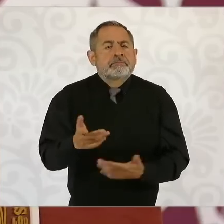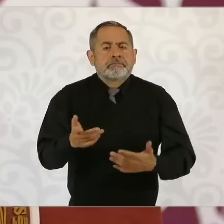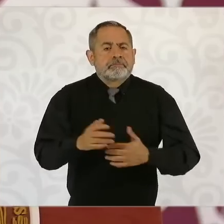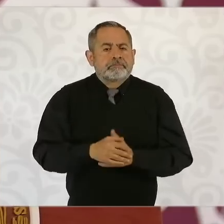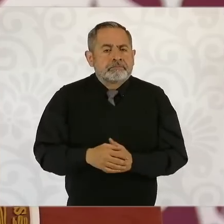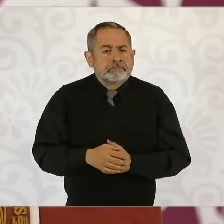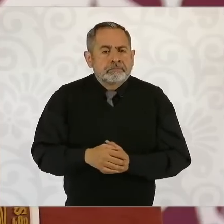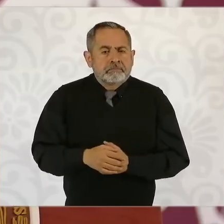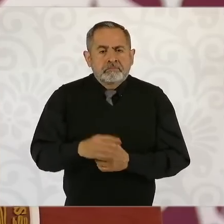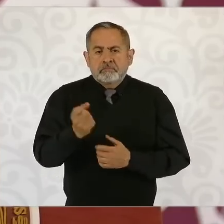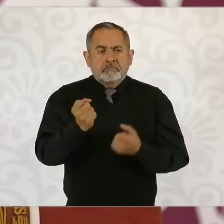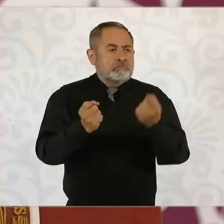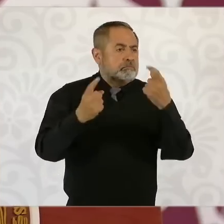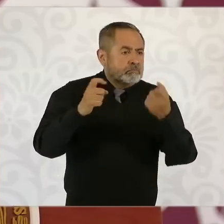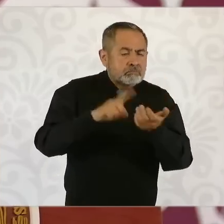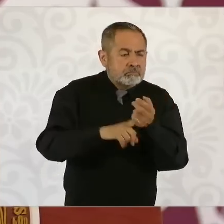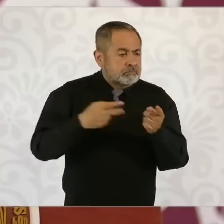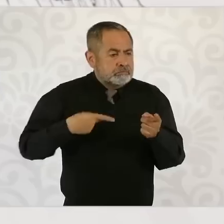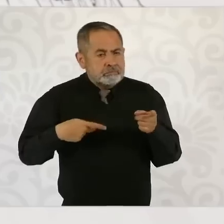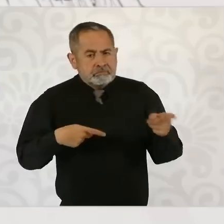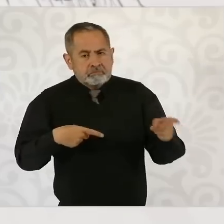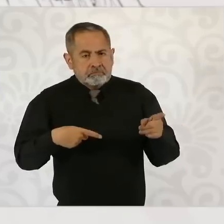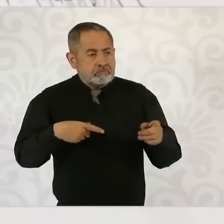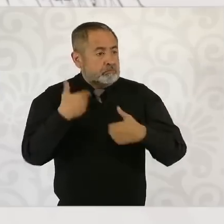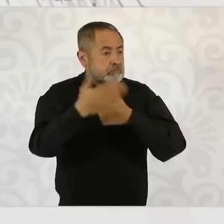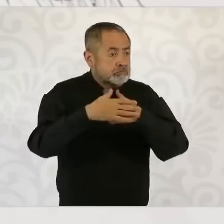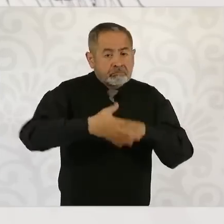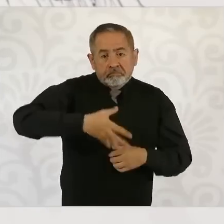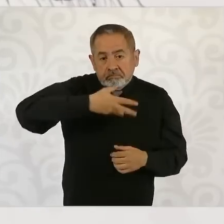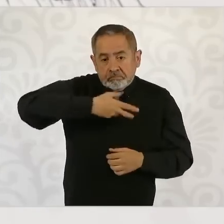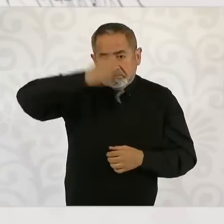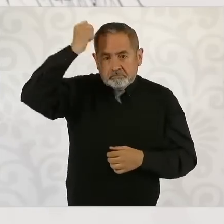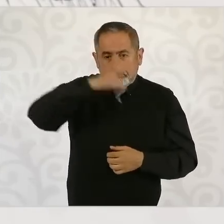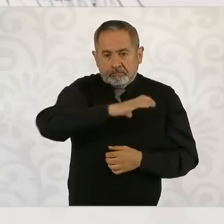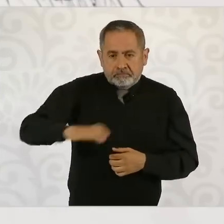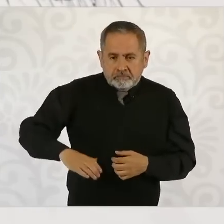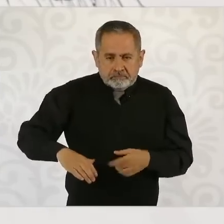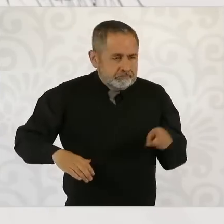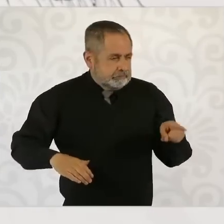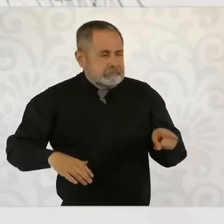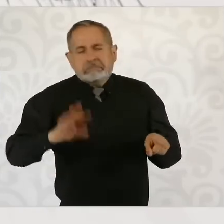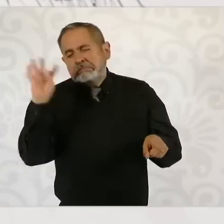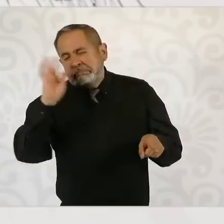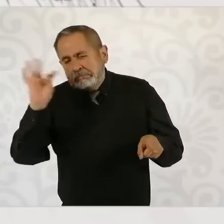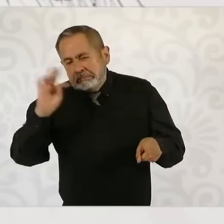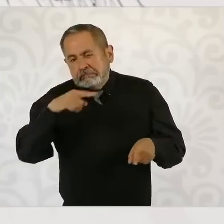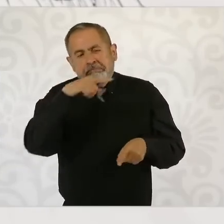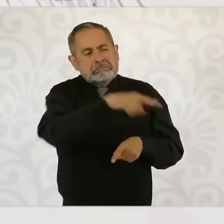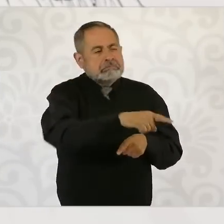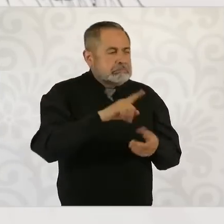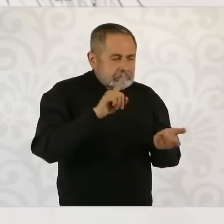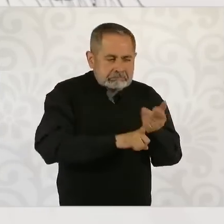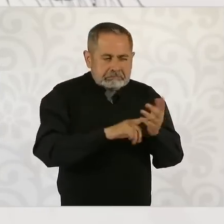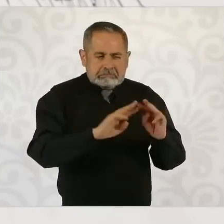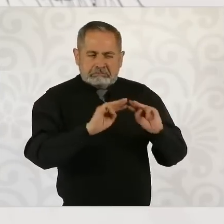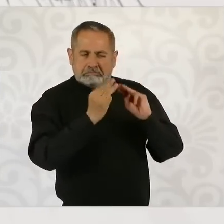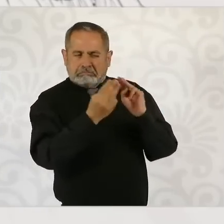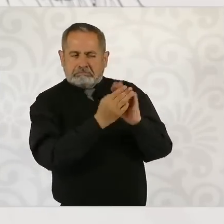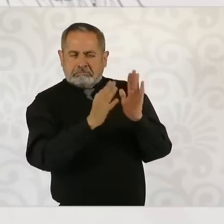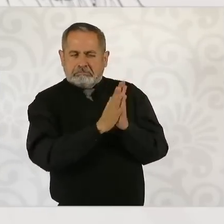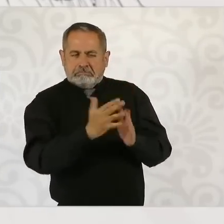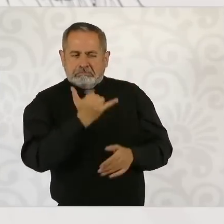hay alguna persona que está de candidata que probablemente tenga alguna presunta relación